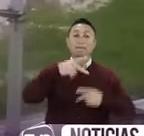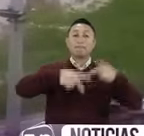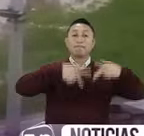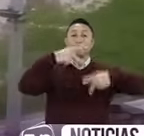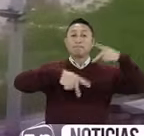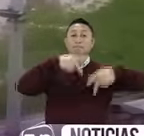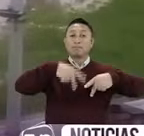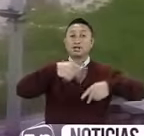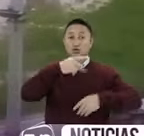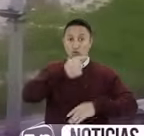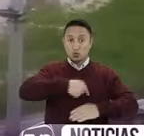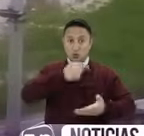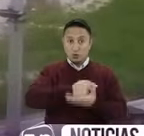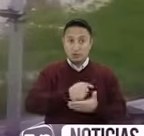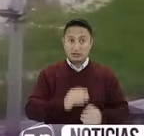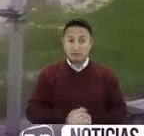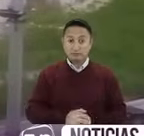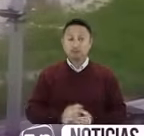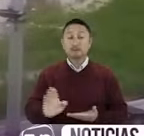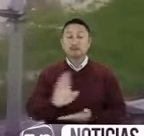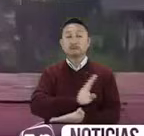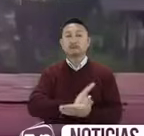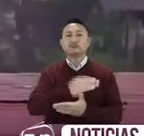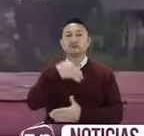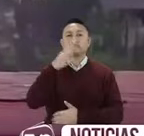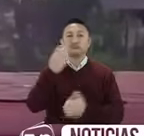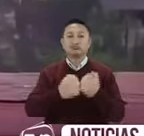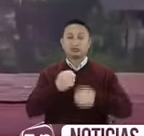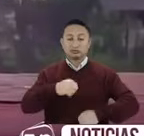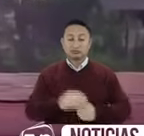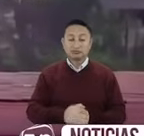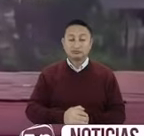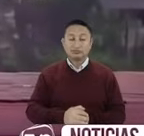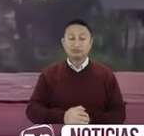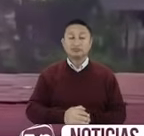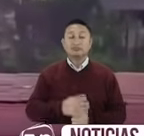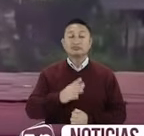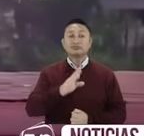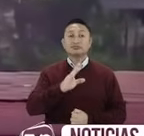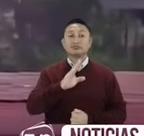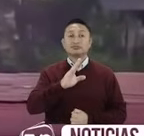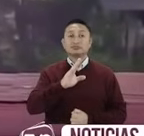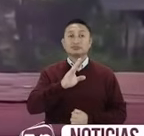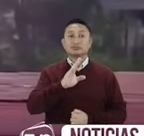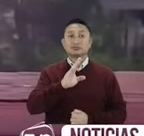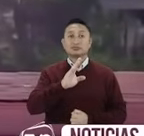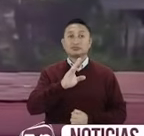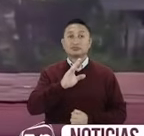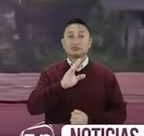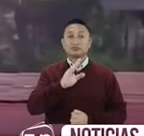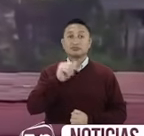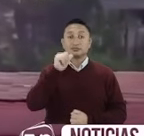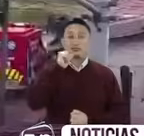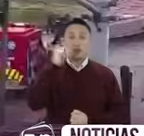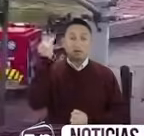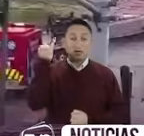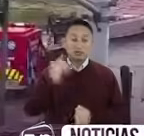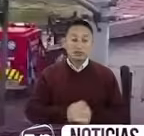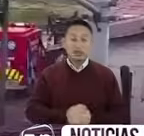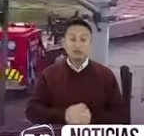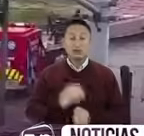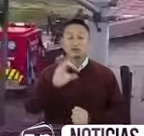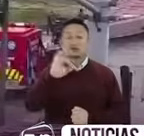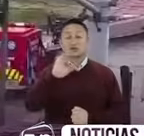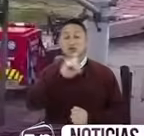Guayas. Los barrios más afectados fueron Aguas Verdes y Guayaquil. El Servicio Integrado de Seguridad